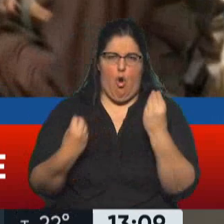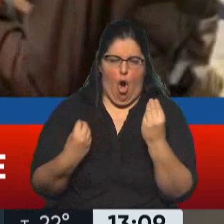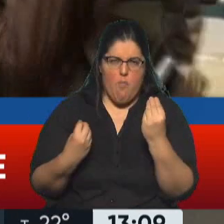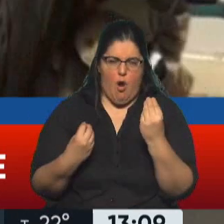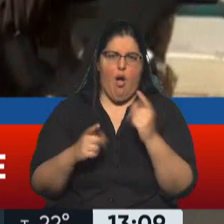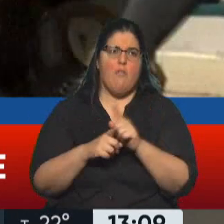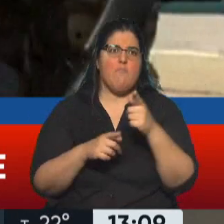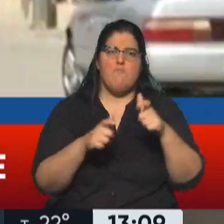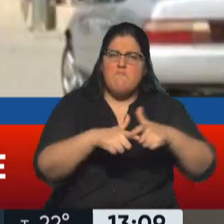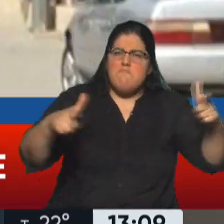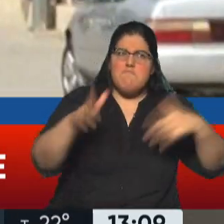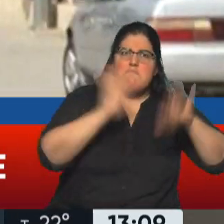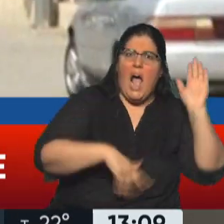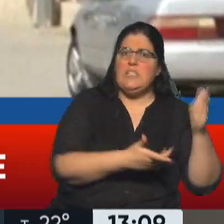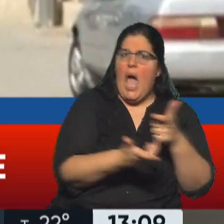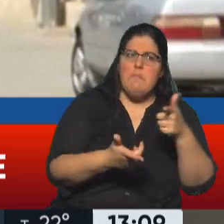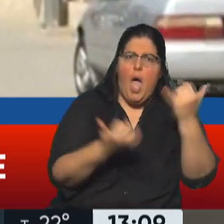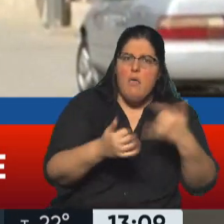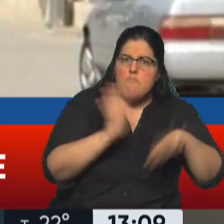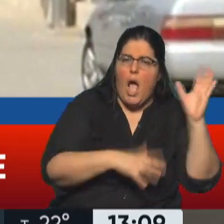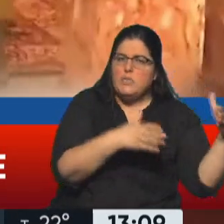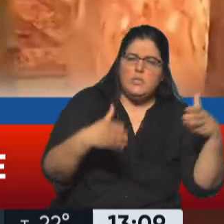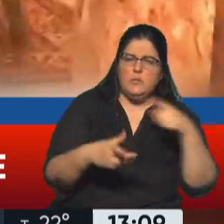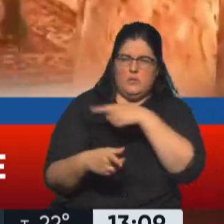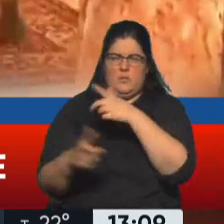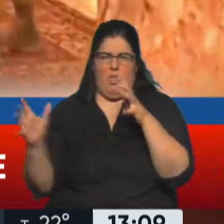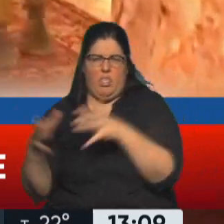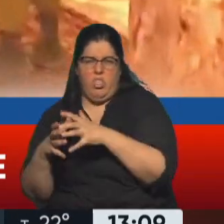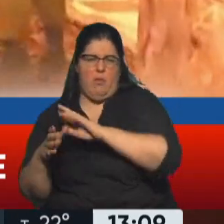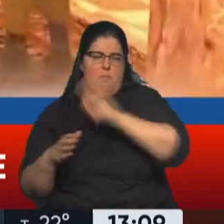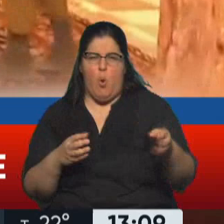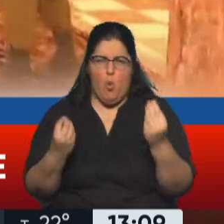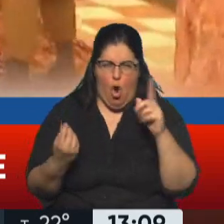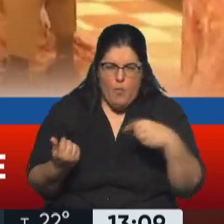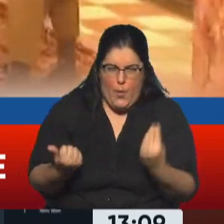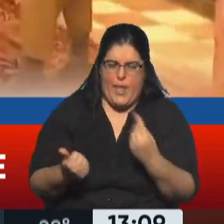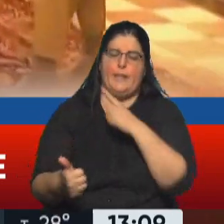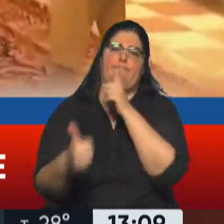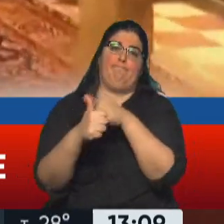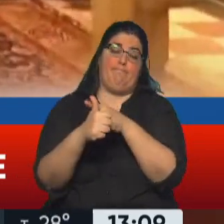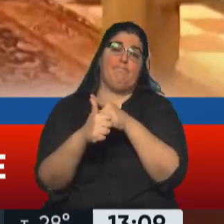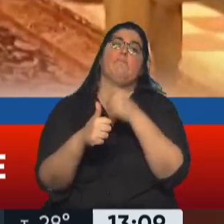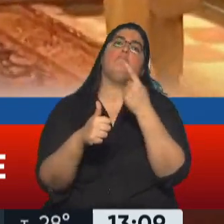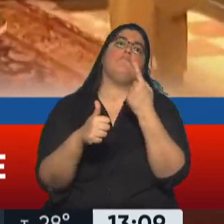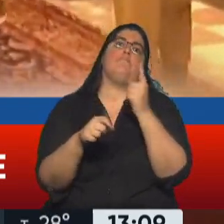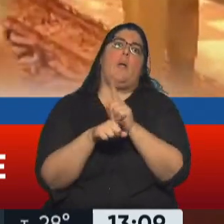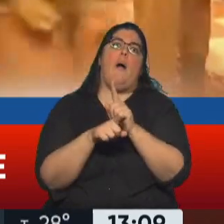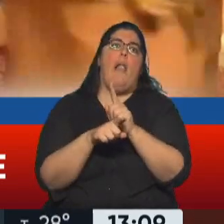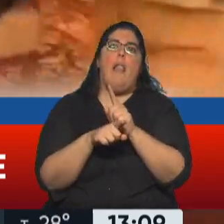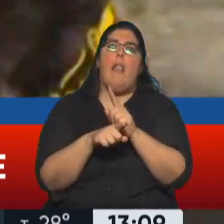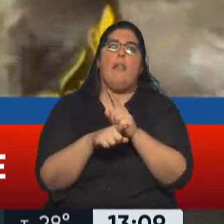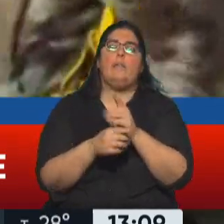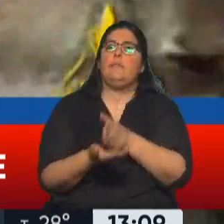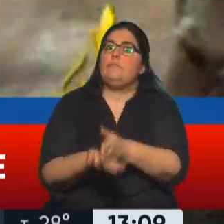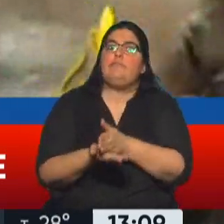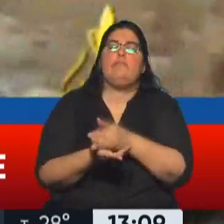veces en número y en armamento? Las explicaciones son varias. La primera tiene que ver con la determinación y la